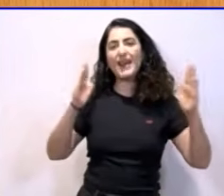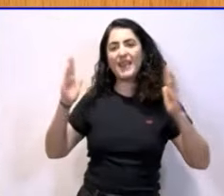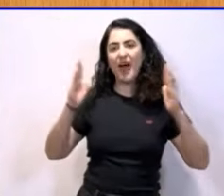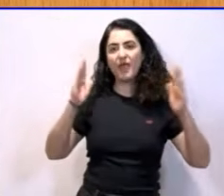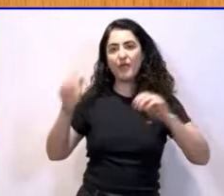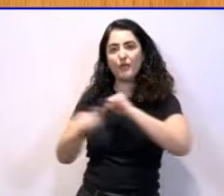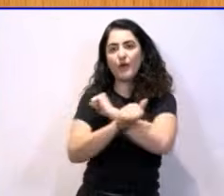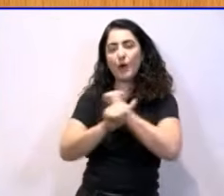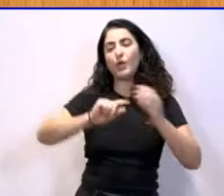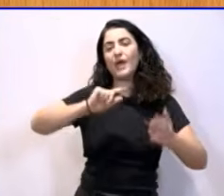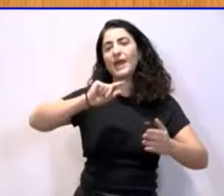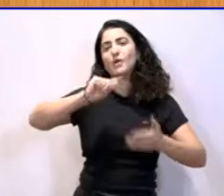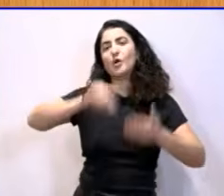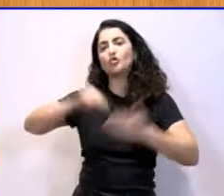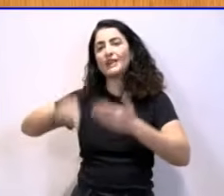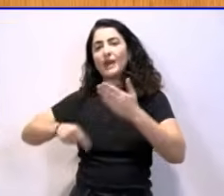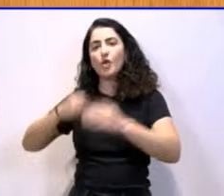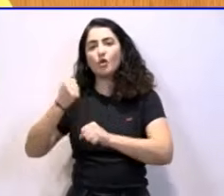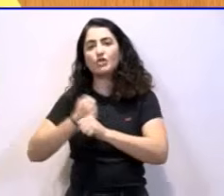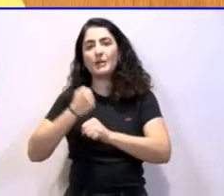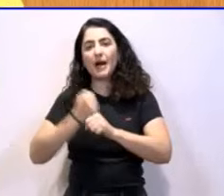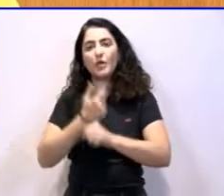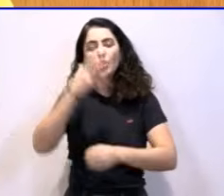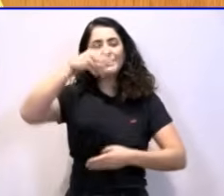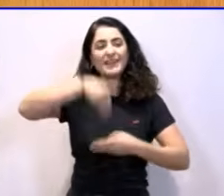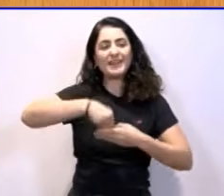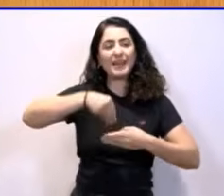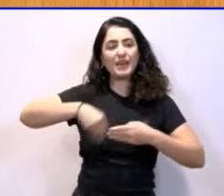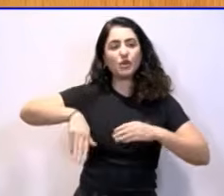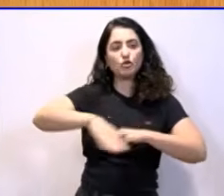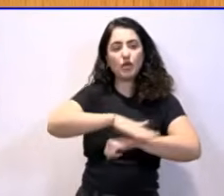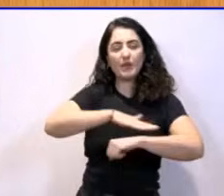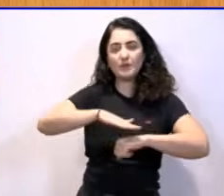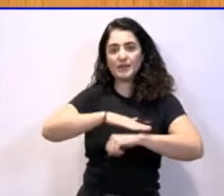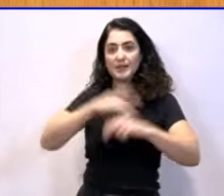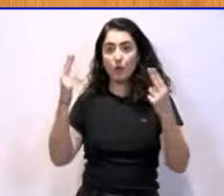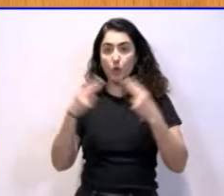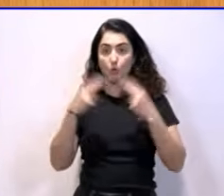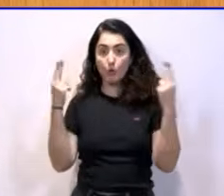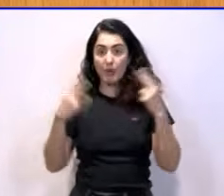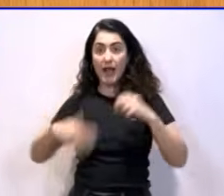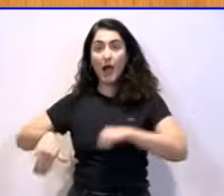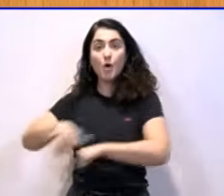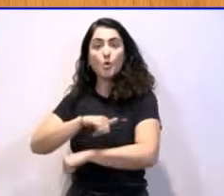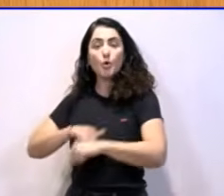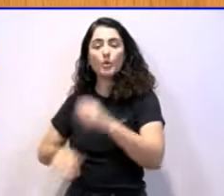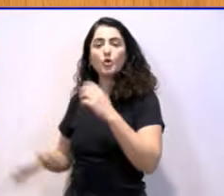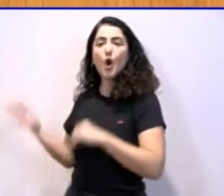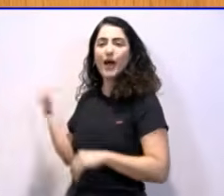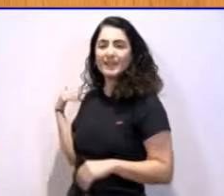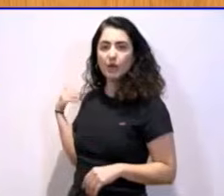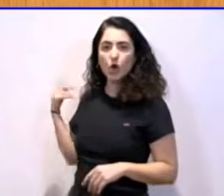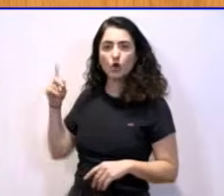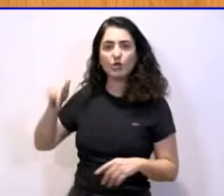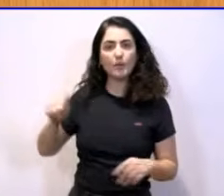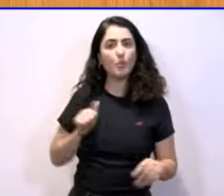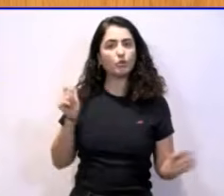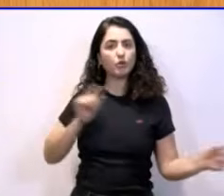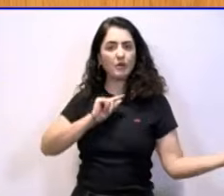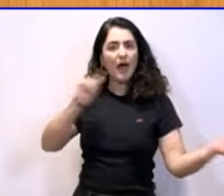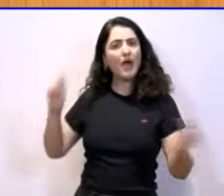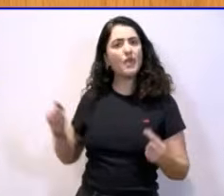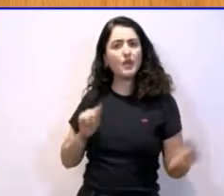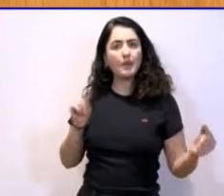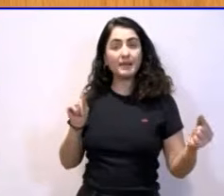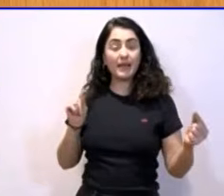los trabajadores interinos de la Administración pública. En la anterior legislatura también tuvimos la oportunidad de debatir en distintas ocasiones